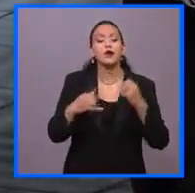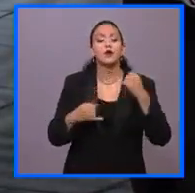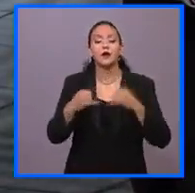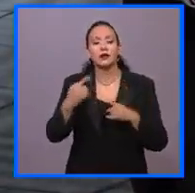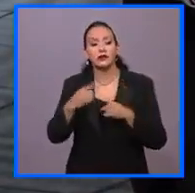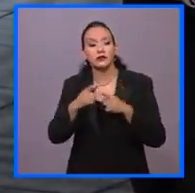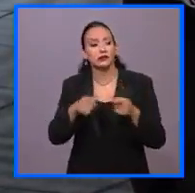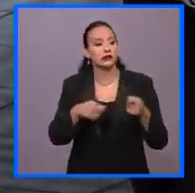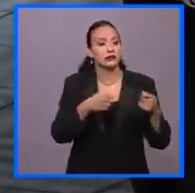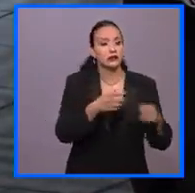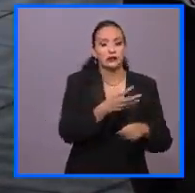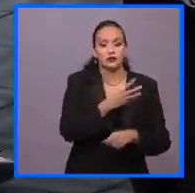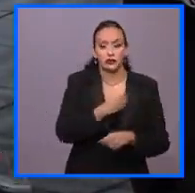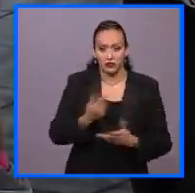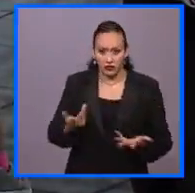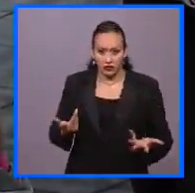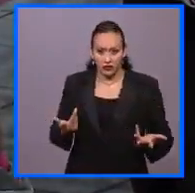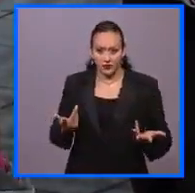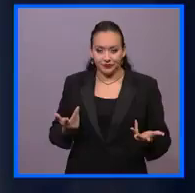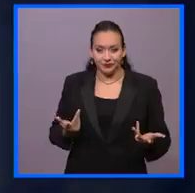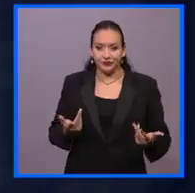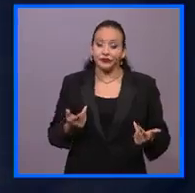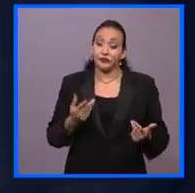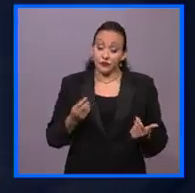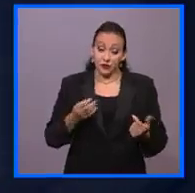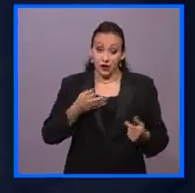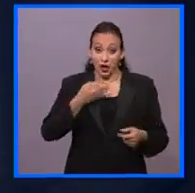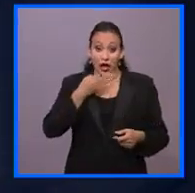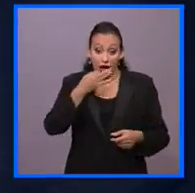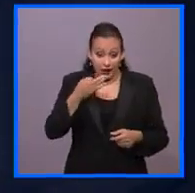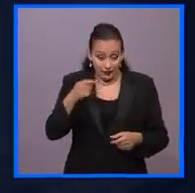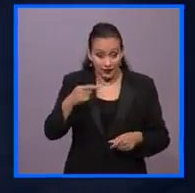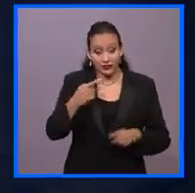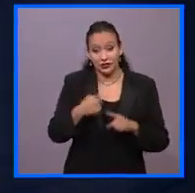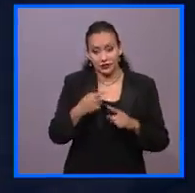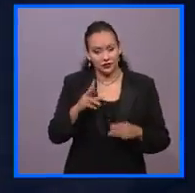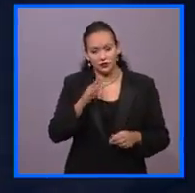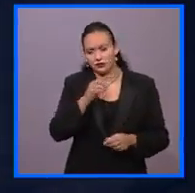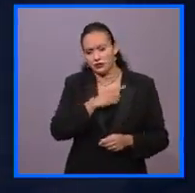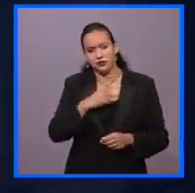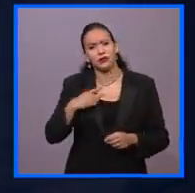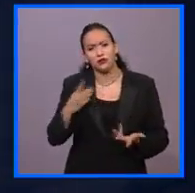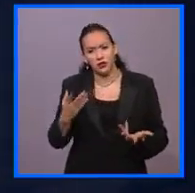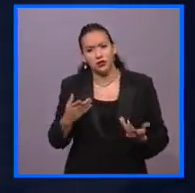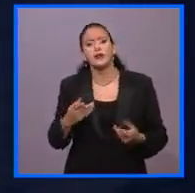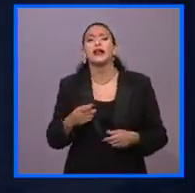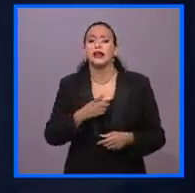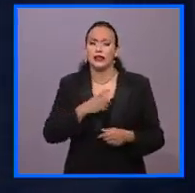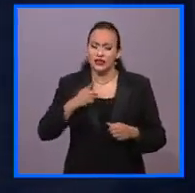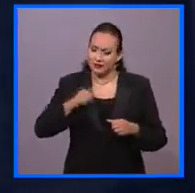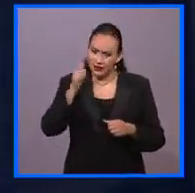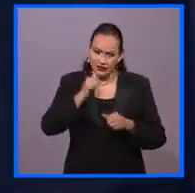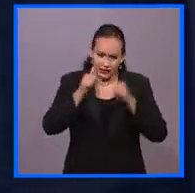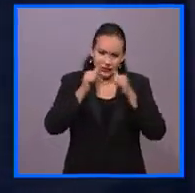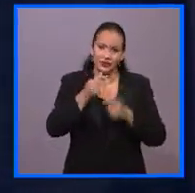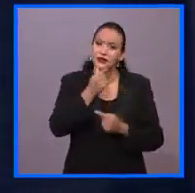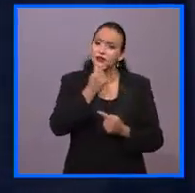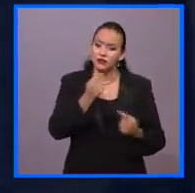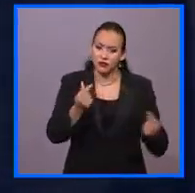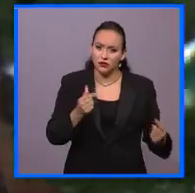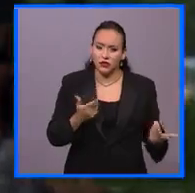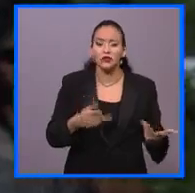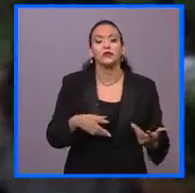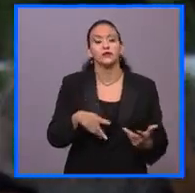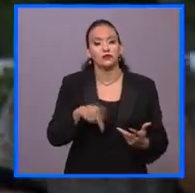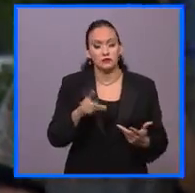juzgadora no se encuentra obligada a realizar ningún pronunciamiento sobre el impacto de la resolución en el interés superior de la infancia, ya